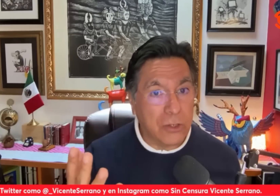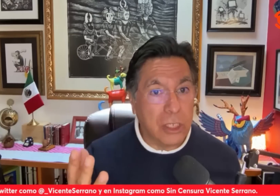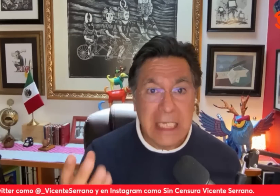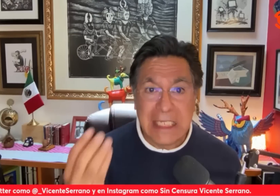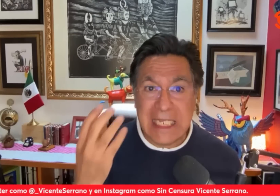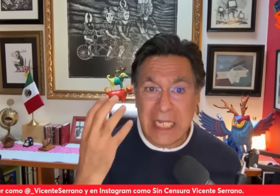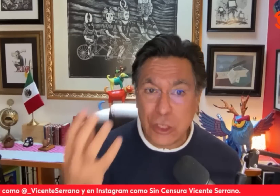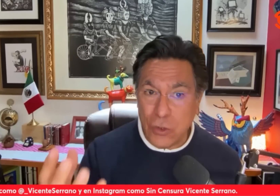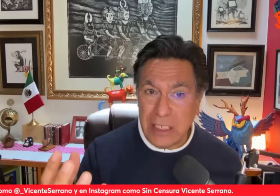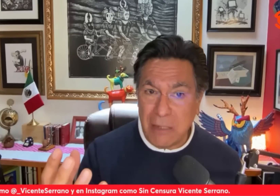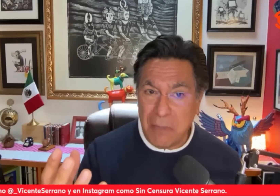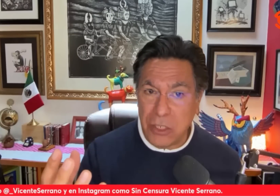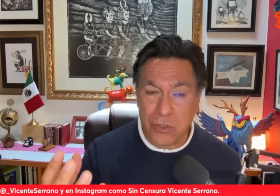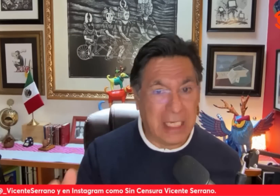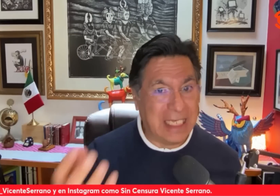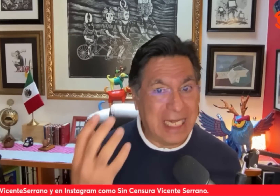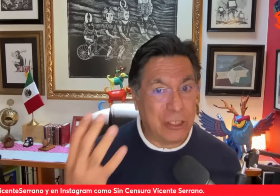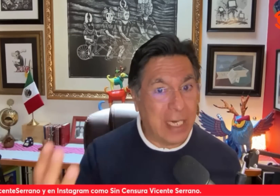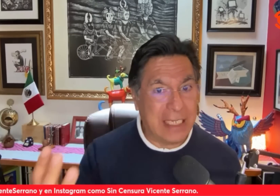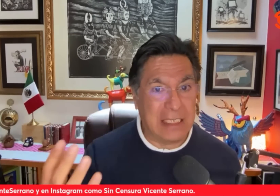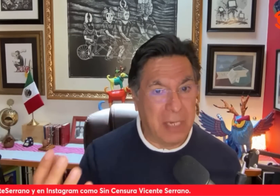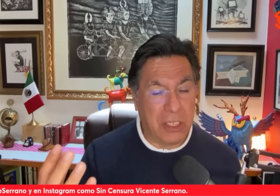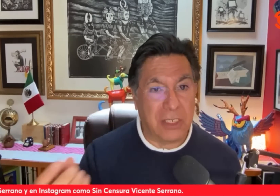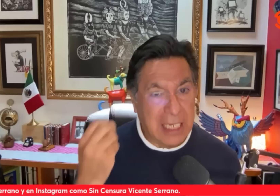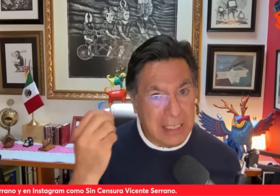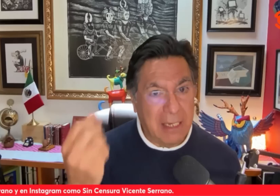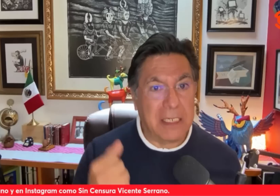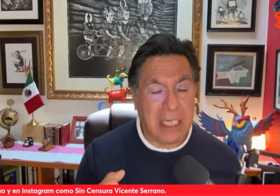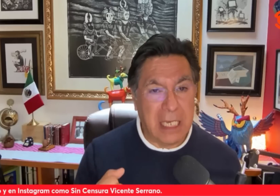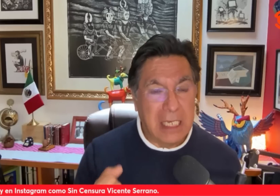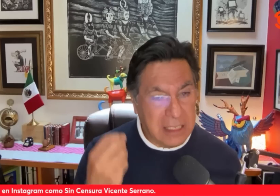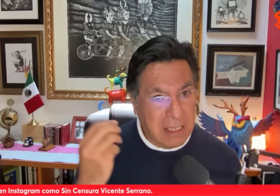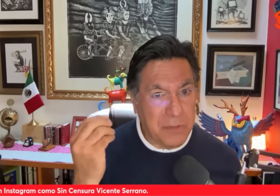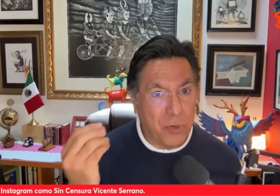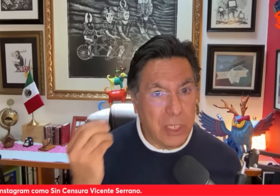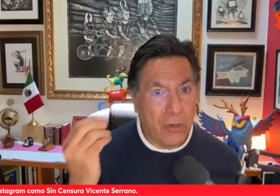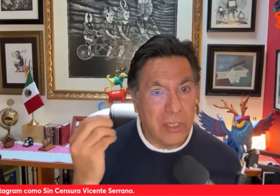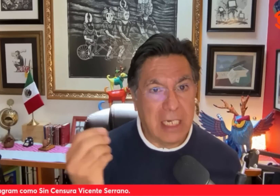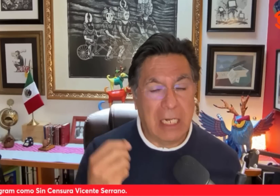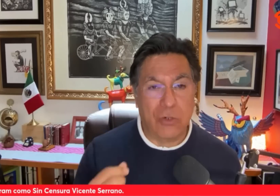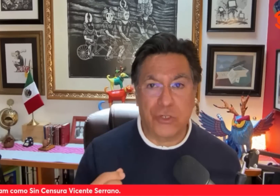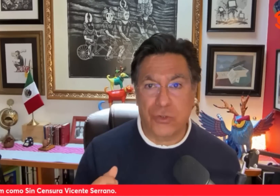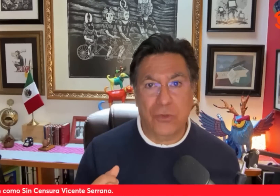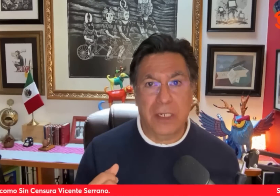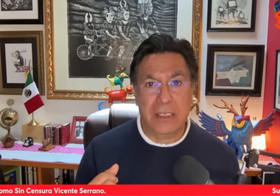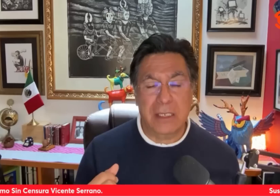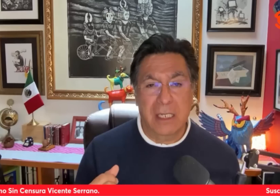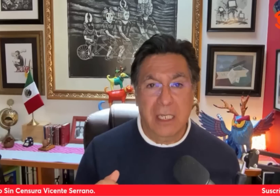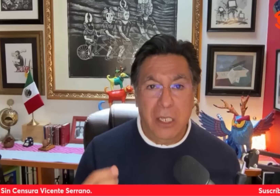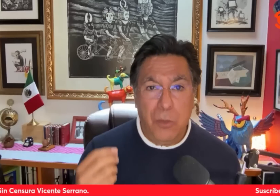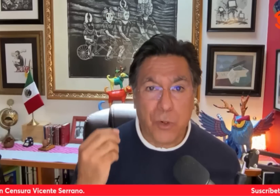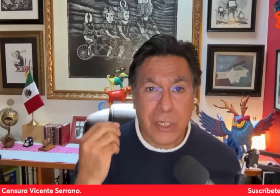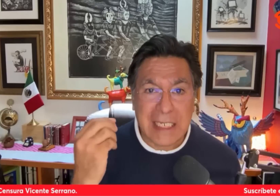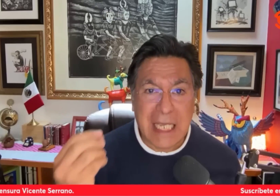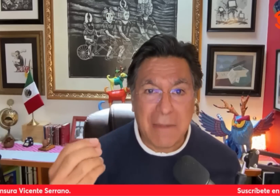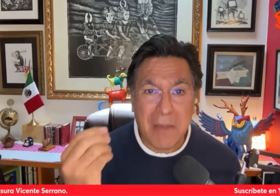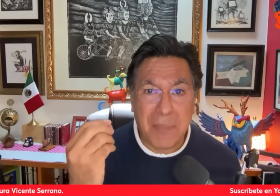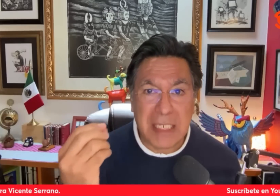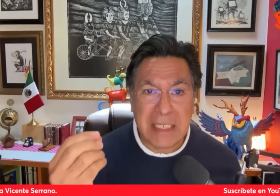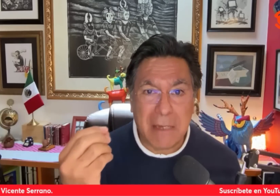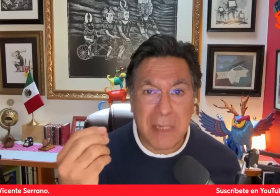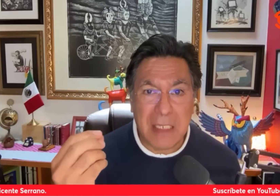incluidos directores de medios y directoras de medios, ¿sabes qué? ¿Sabes por qué odian a los youtubers? Porque